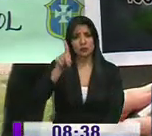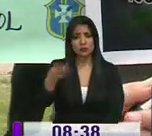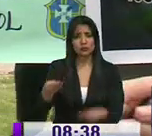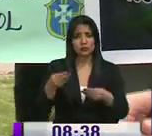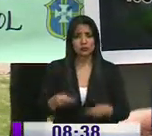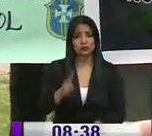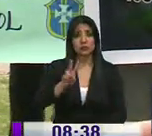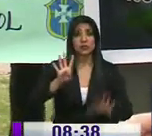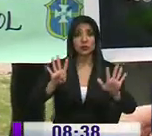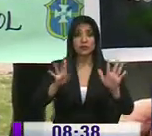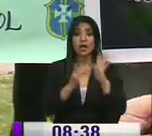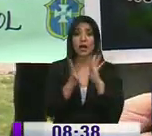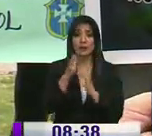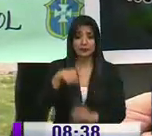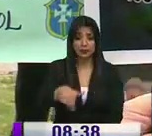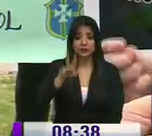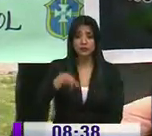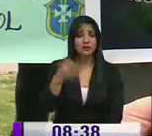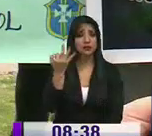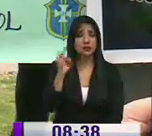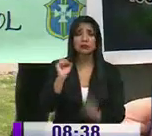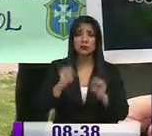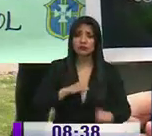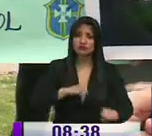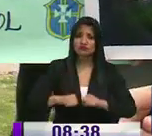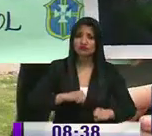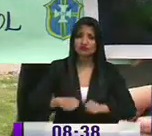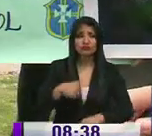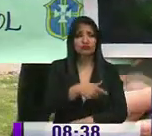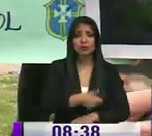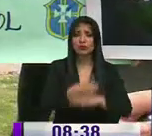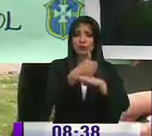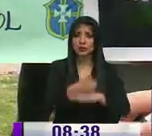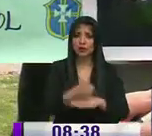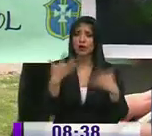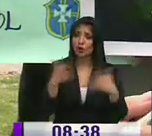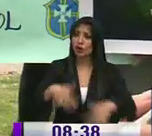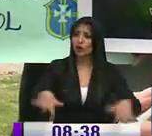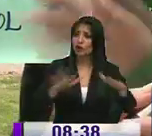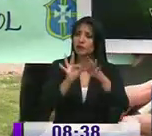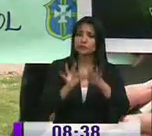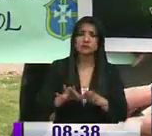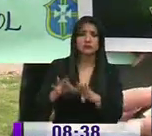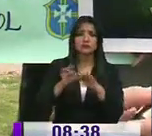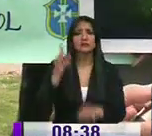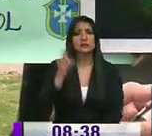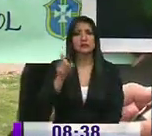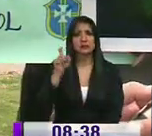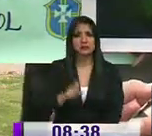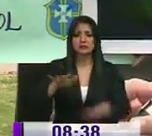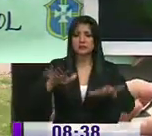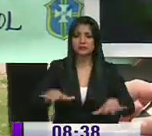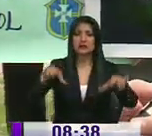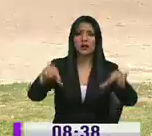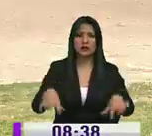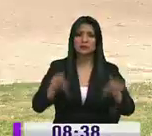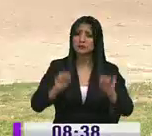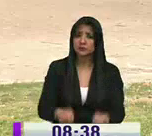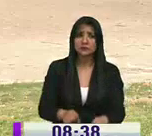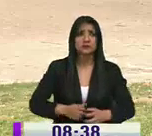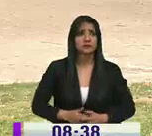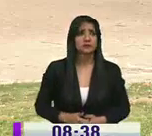el 29 de abril de este año para nosotros poder gestionar ante las autoridades las obras que necesitamos para el asentamiento de nuestra cancha y